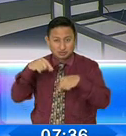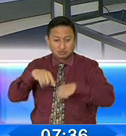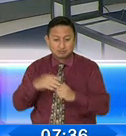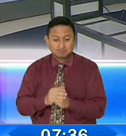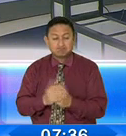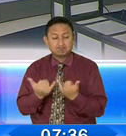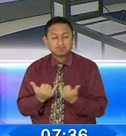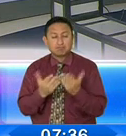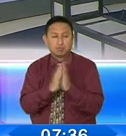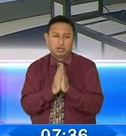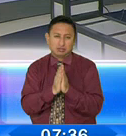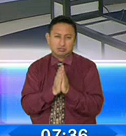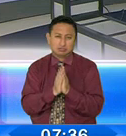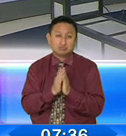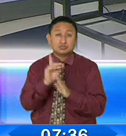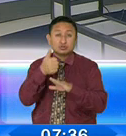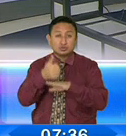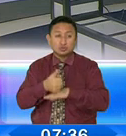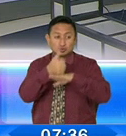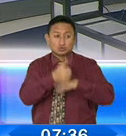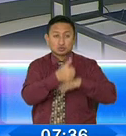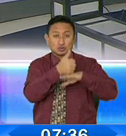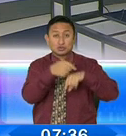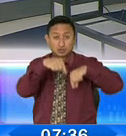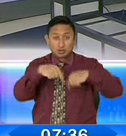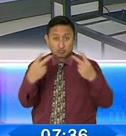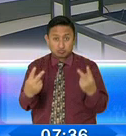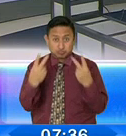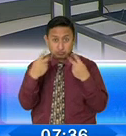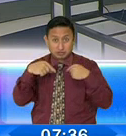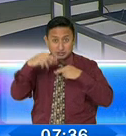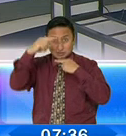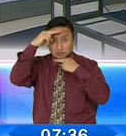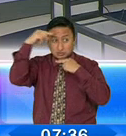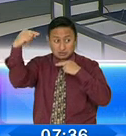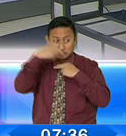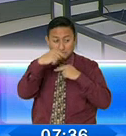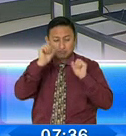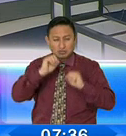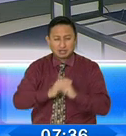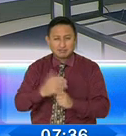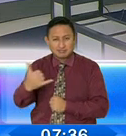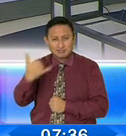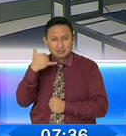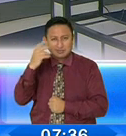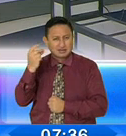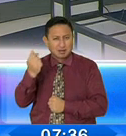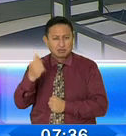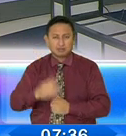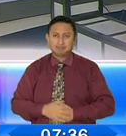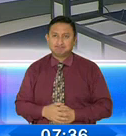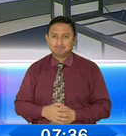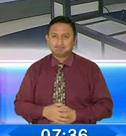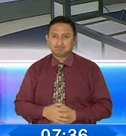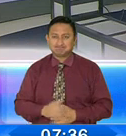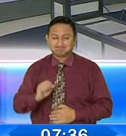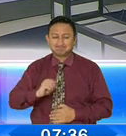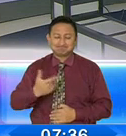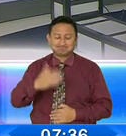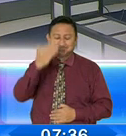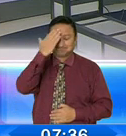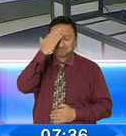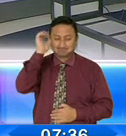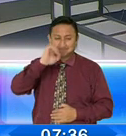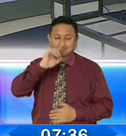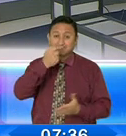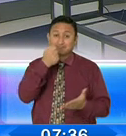caso, para que estas autoridades que están viendo seguramente este reportaje se comuniquen inmediatamente con ellos. Sabemos que sí. Bueno, y la compra de los cuadritos,